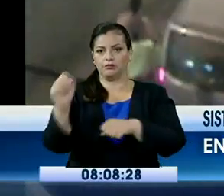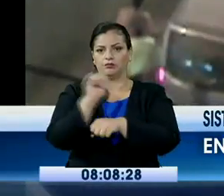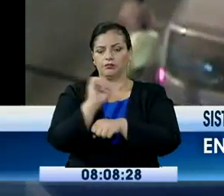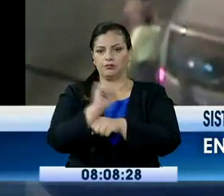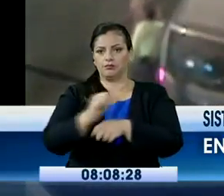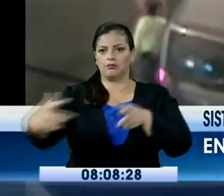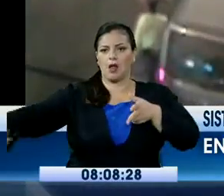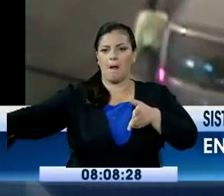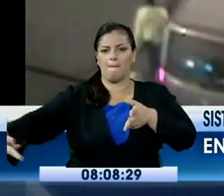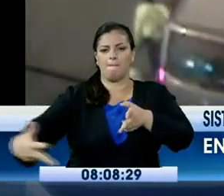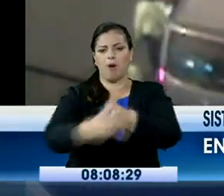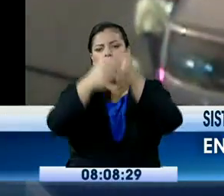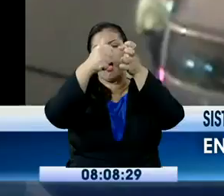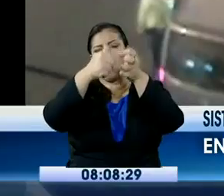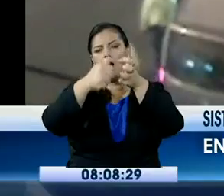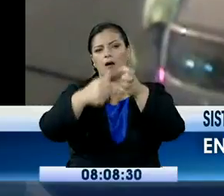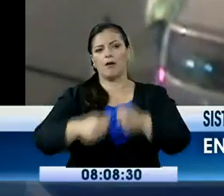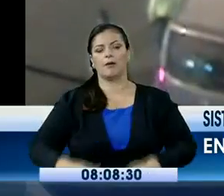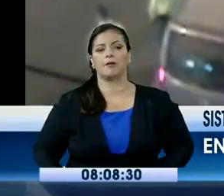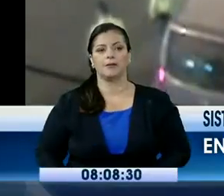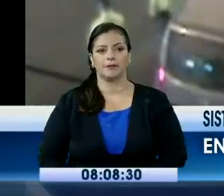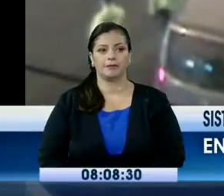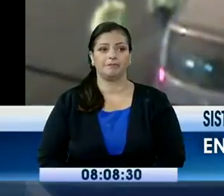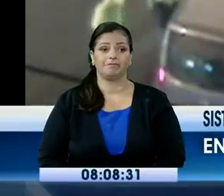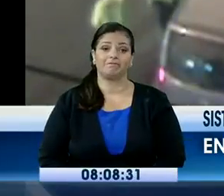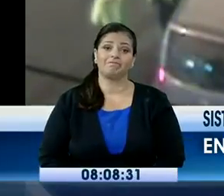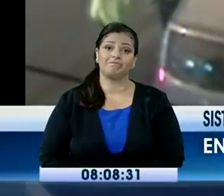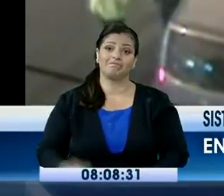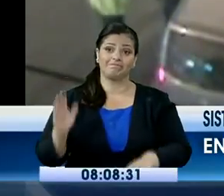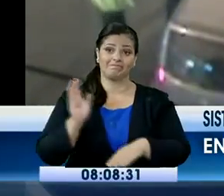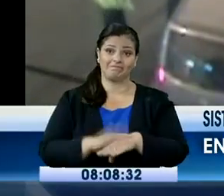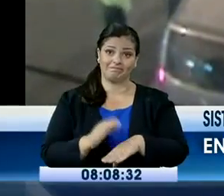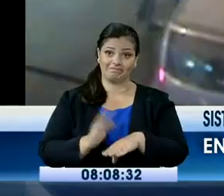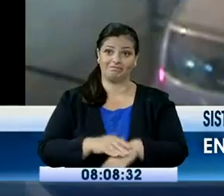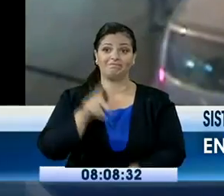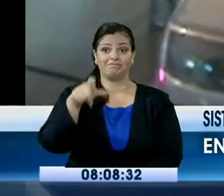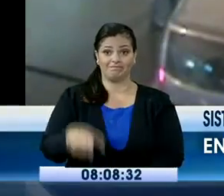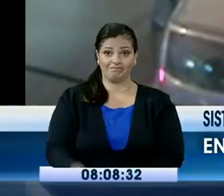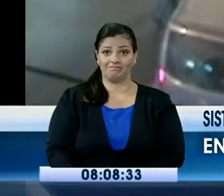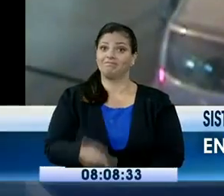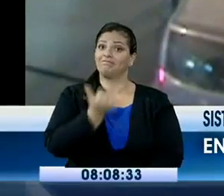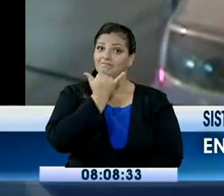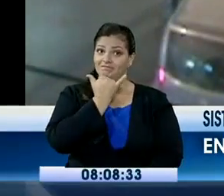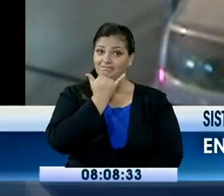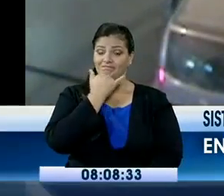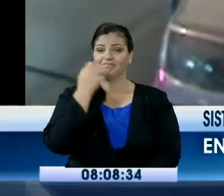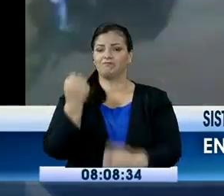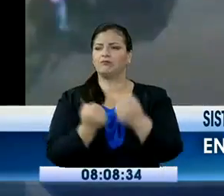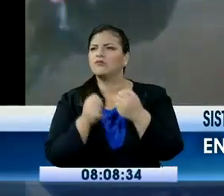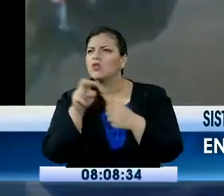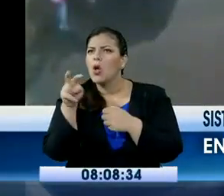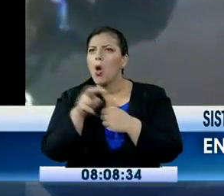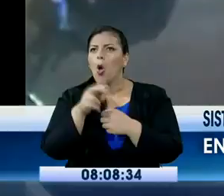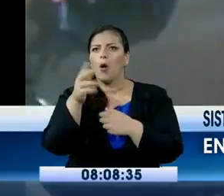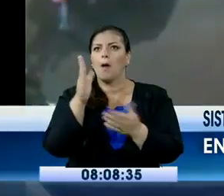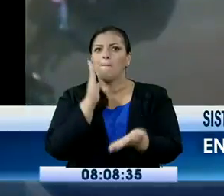vehículos. El irrespeto a una señal de tránsito nuevamente ocasionó un impacto vehicular, que